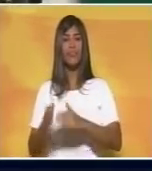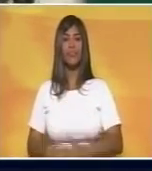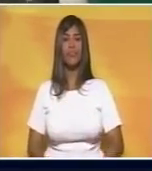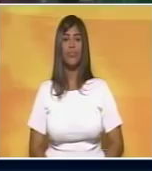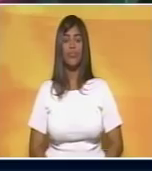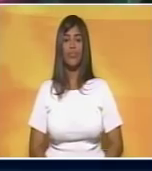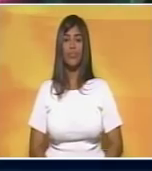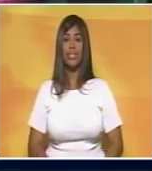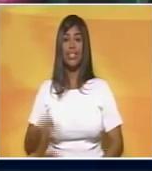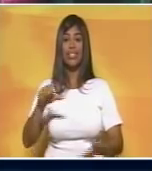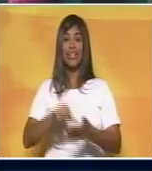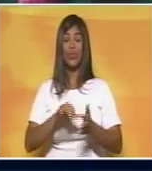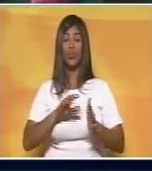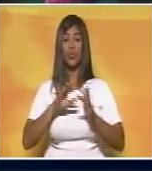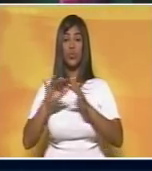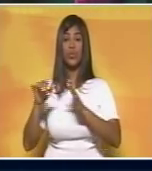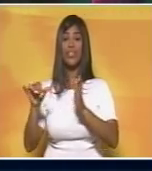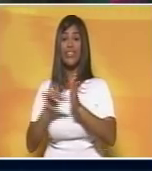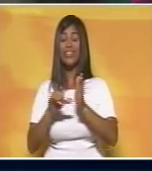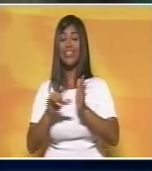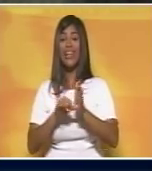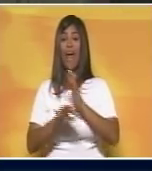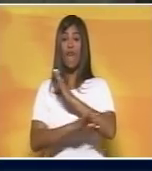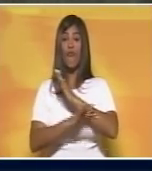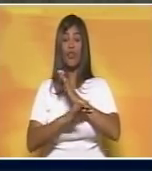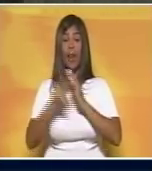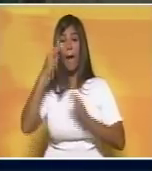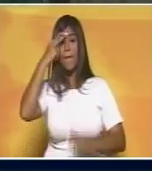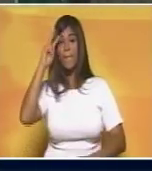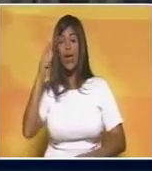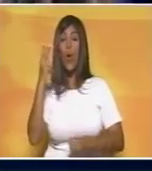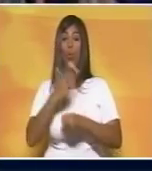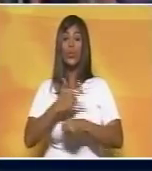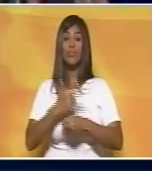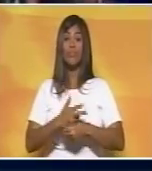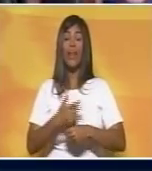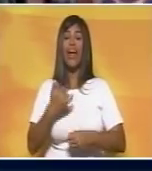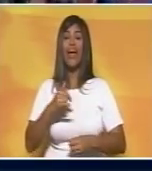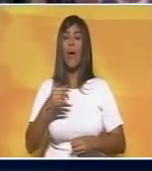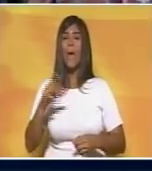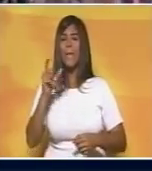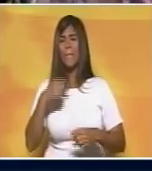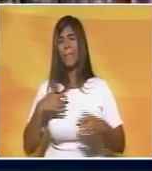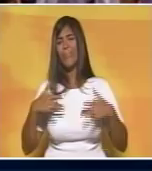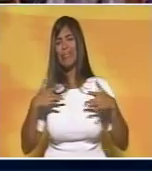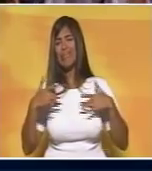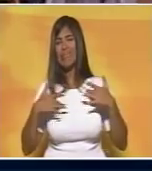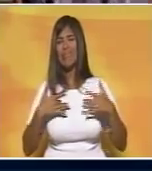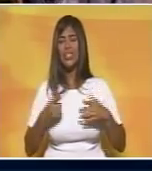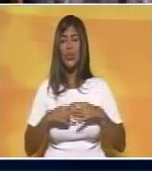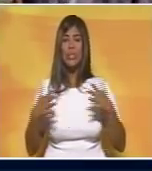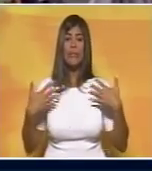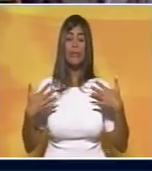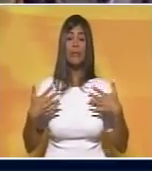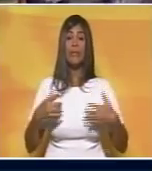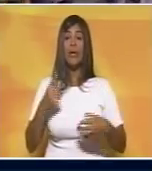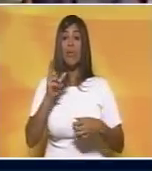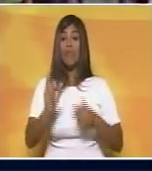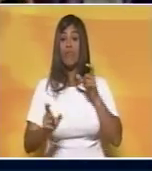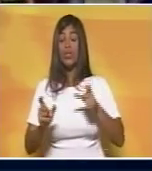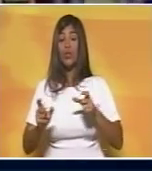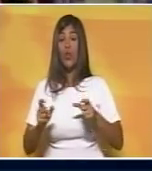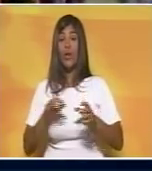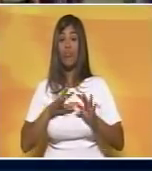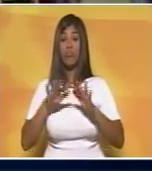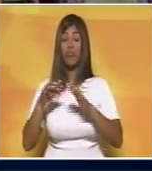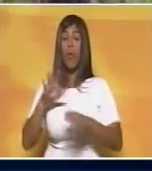En un centro de migrantes cerca de la frontera de México con Guatemala se viven momentos de frustración y desesperación, aunque la mayoría de los migrantes